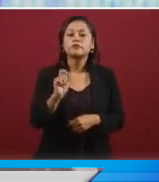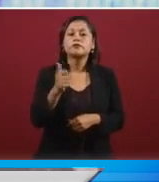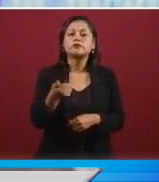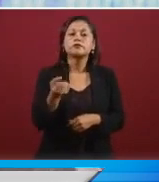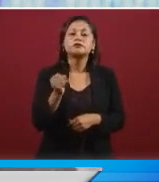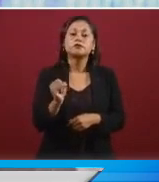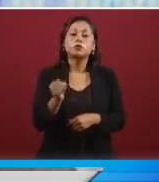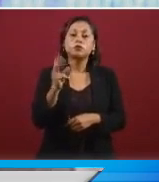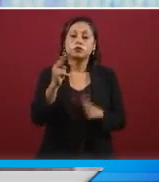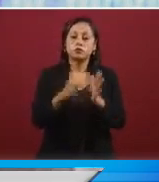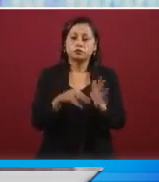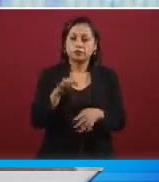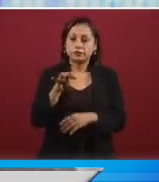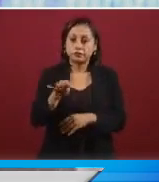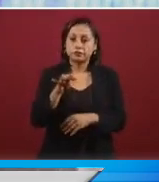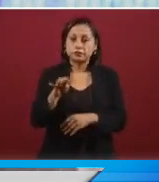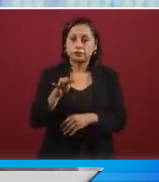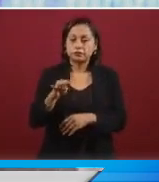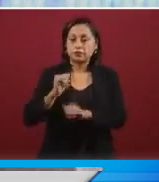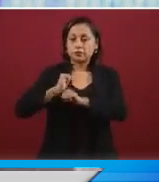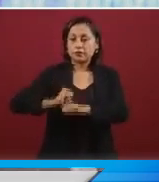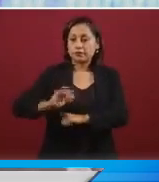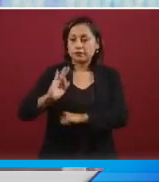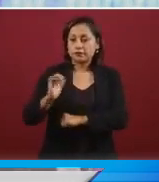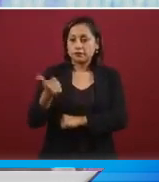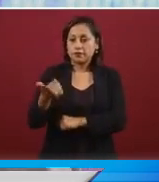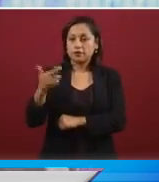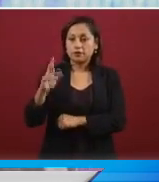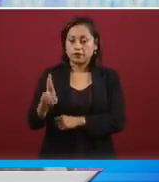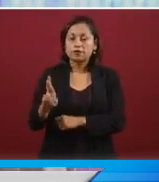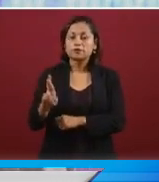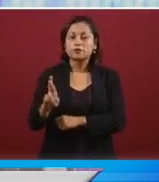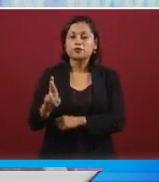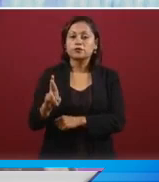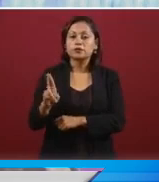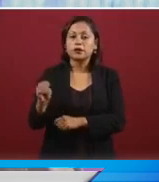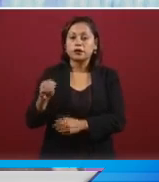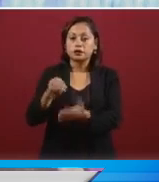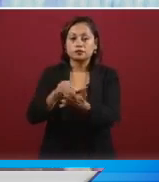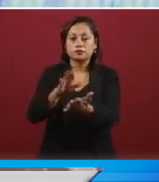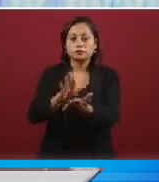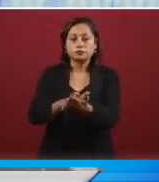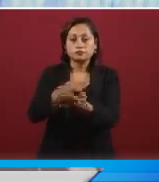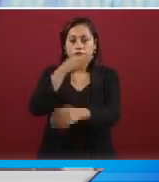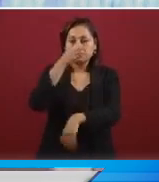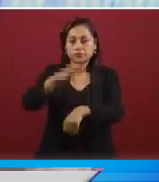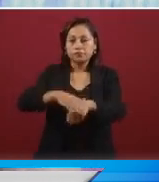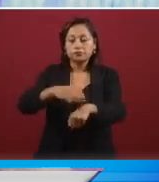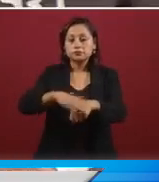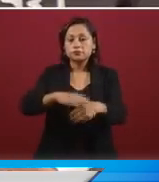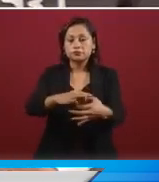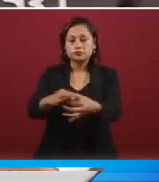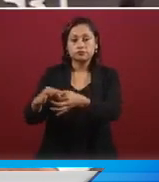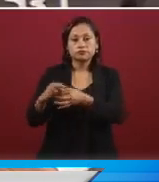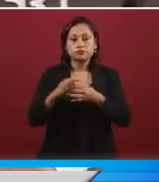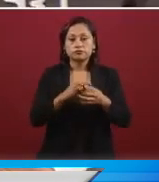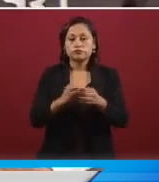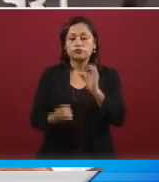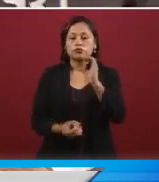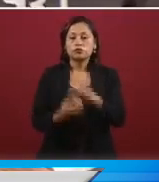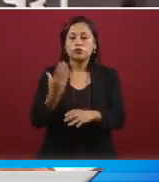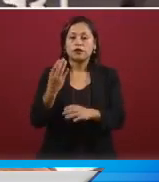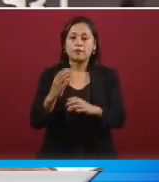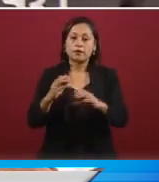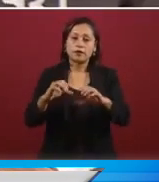las autoridades que tuvieron un primer contacto con los hechos en septiembre de 2014, que hoy cumplen 5 años. Reitera que se citarán